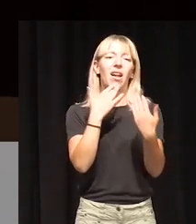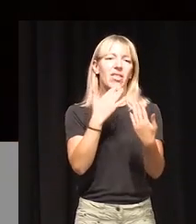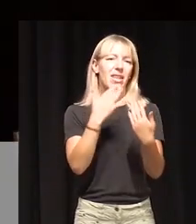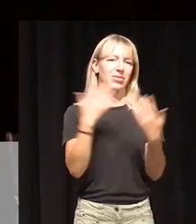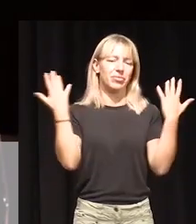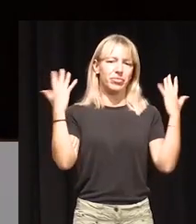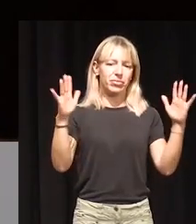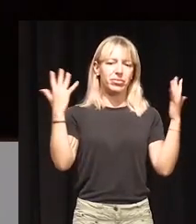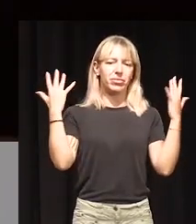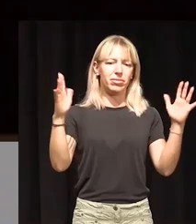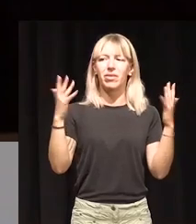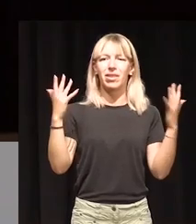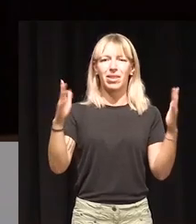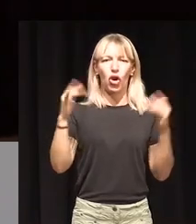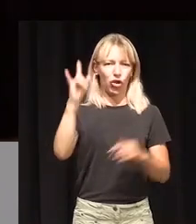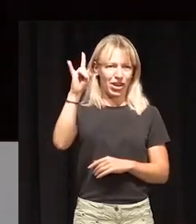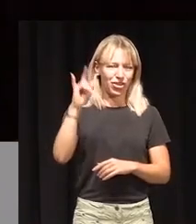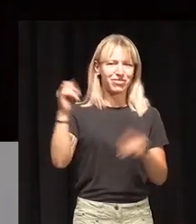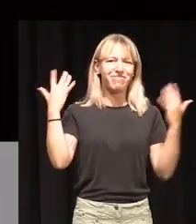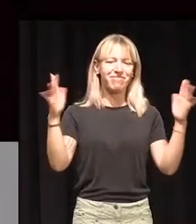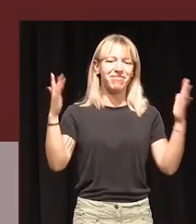gracias. ¡Rock and roll!